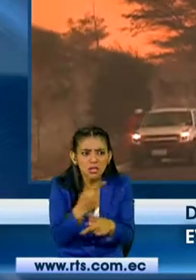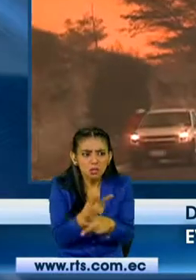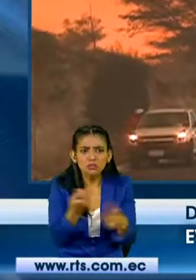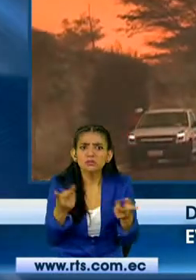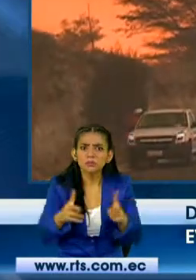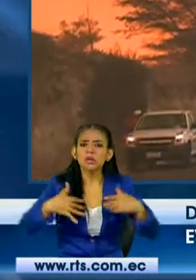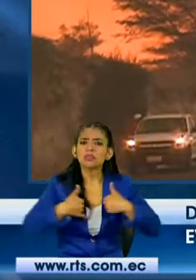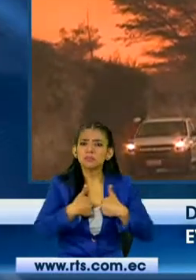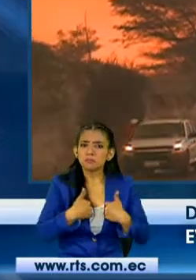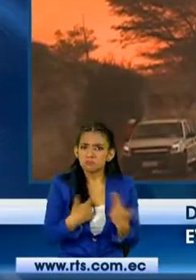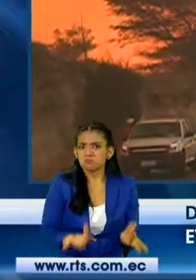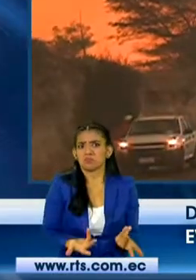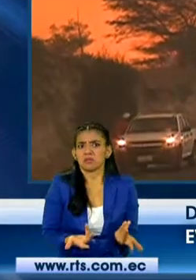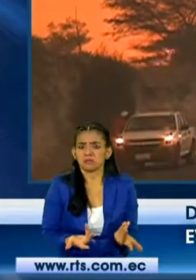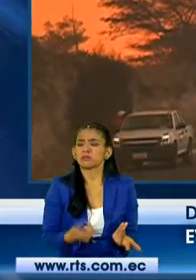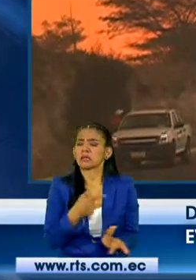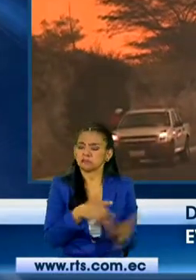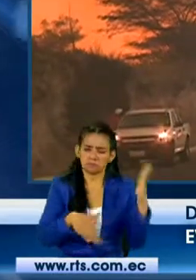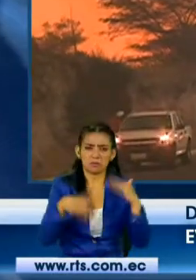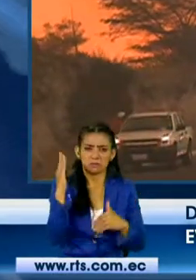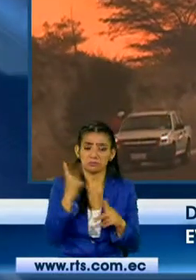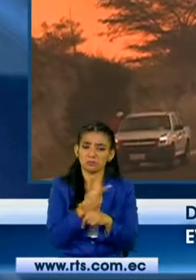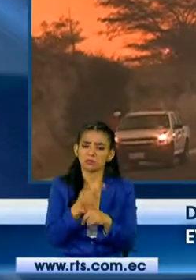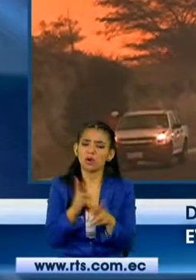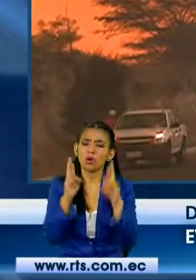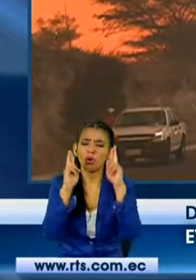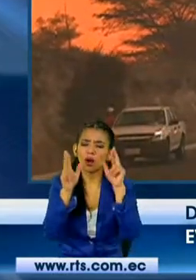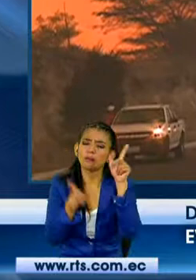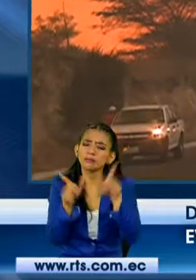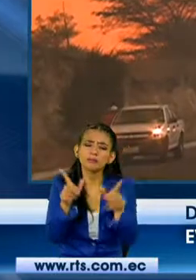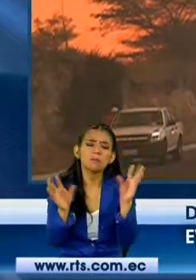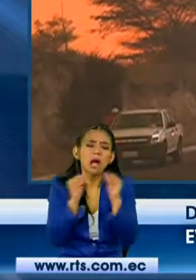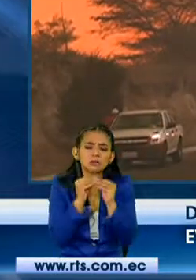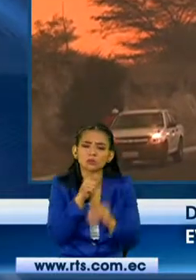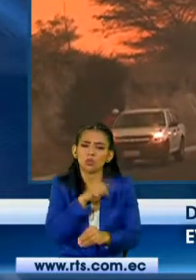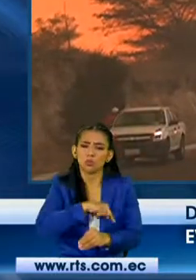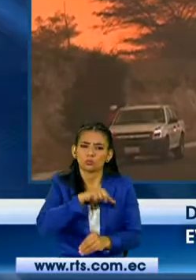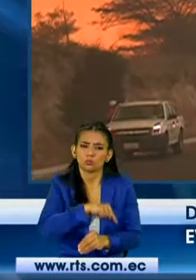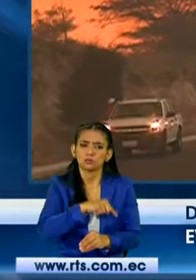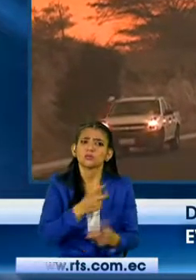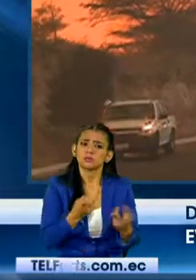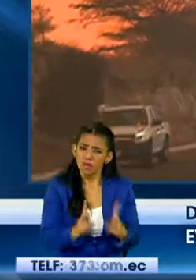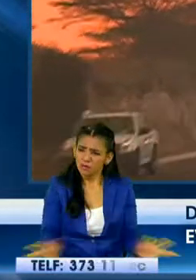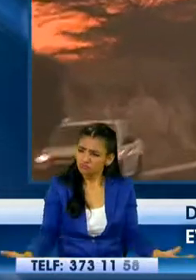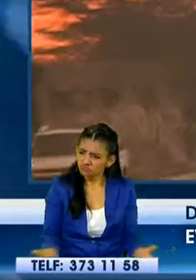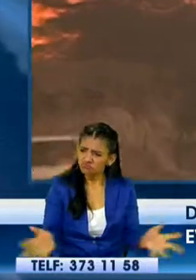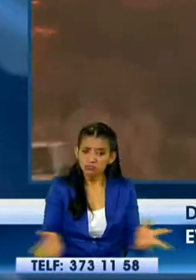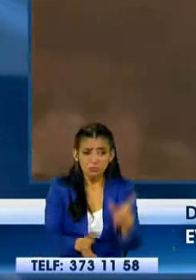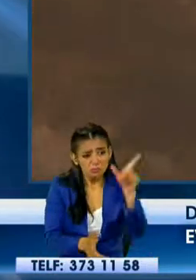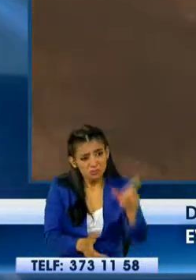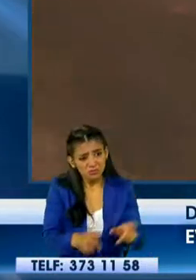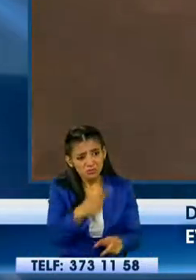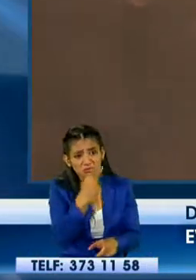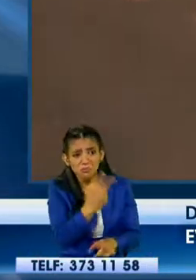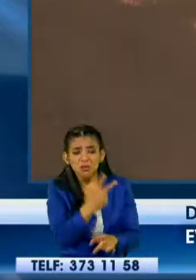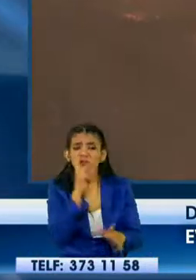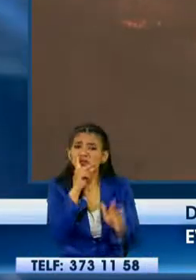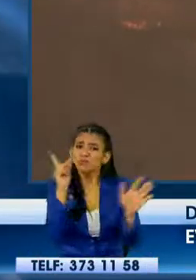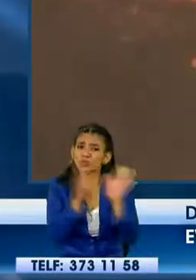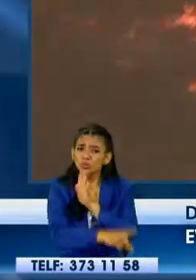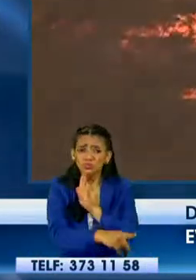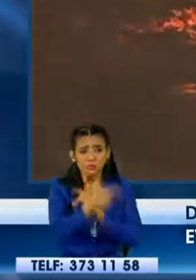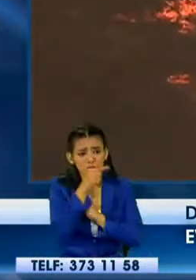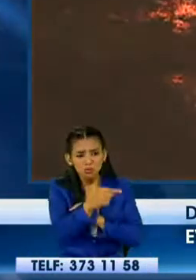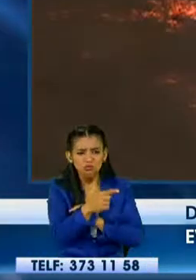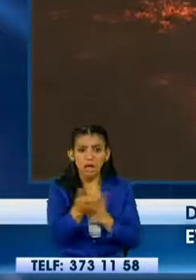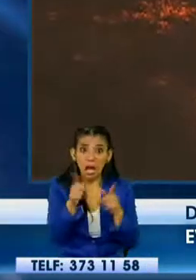animalitos también, de fauna urbana. Entonces, ojalá la gente siga generando conciencia y hagamos esta cruzada cívica, denuncie también a esas otras personas que